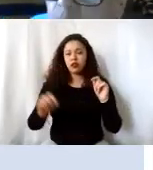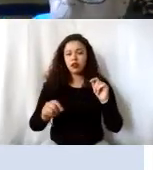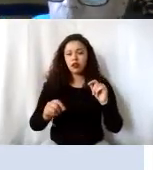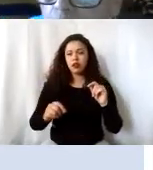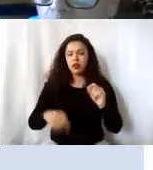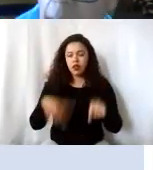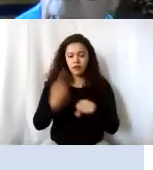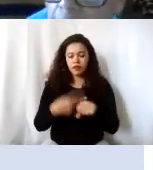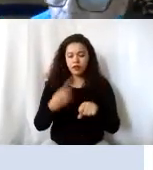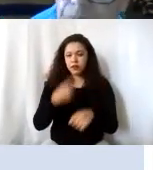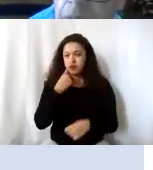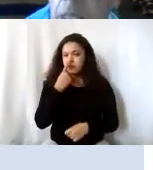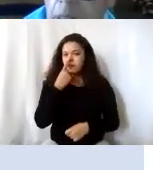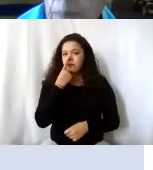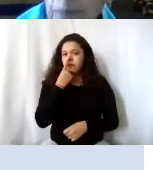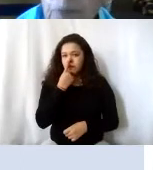dos últimos